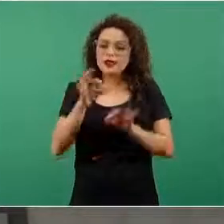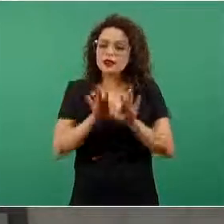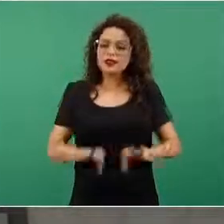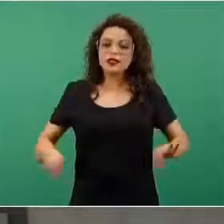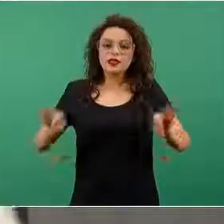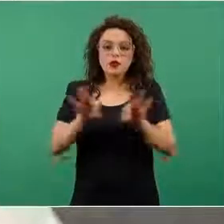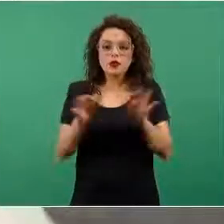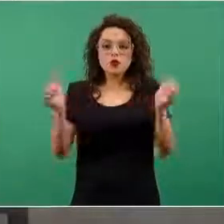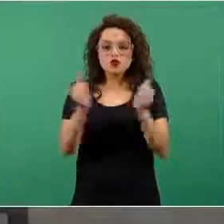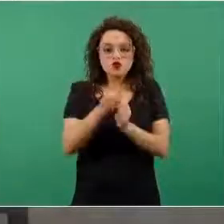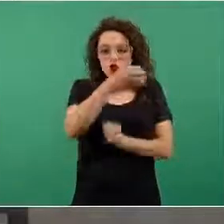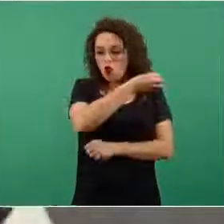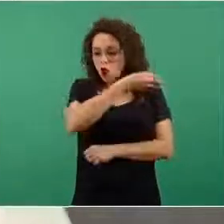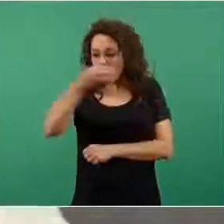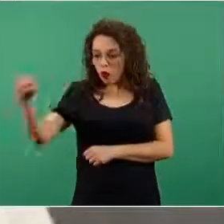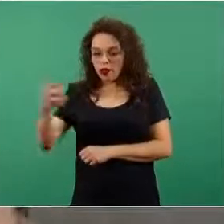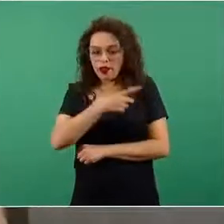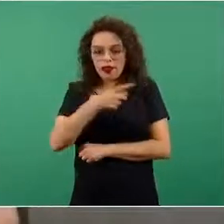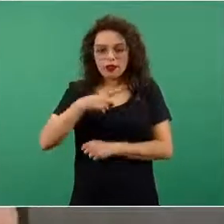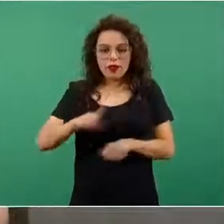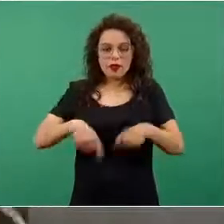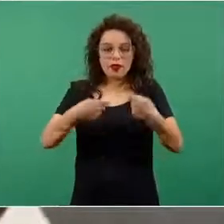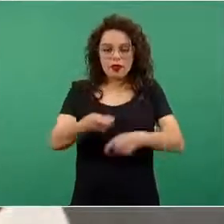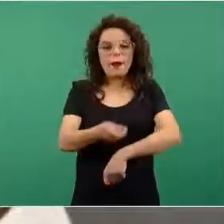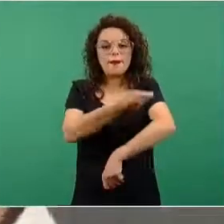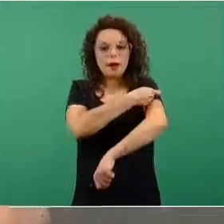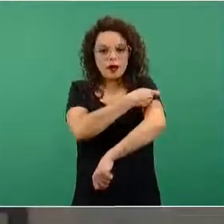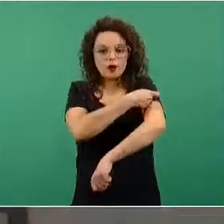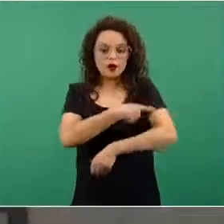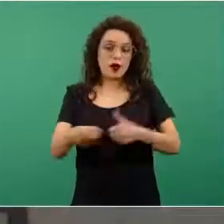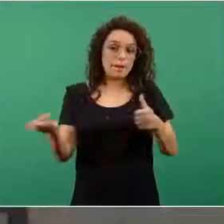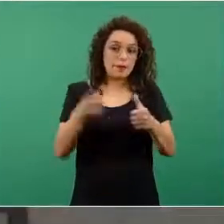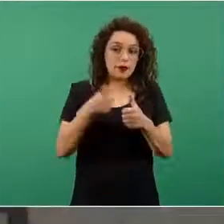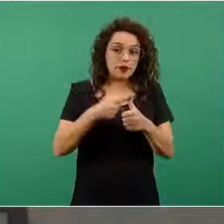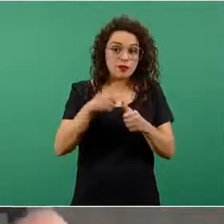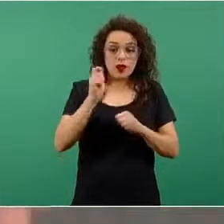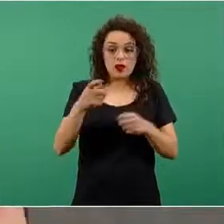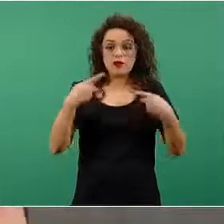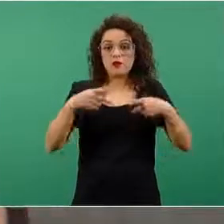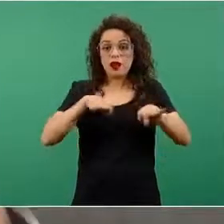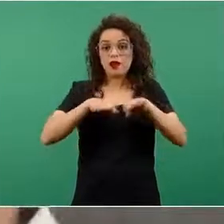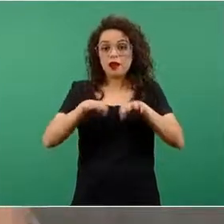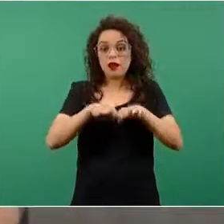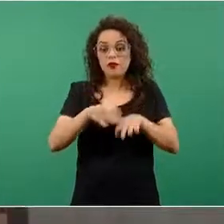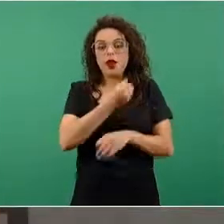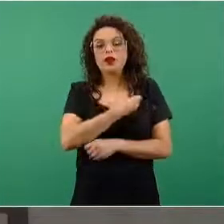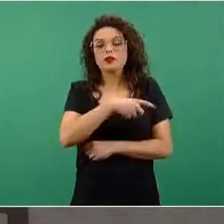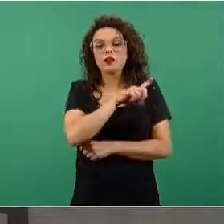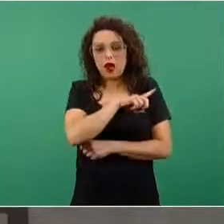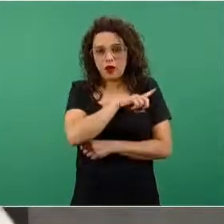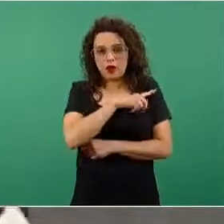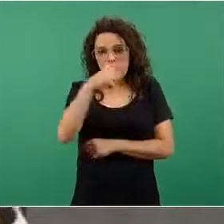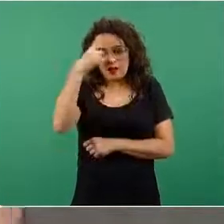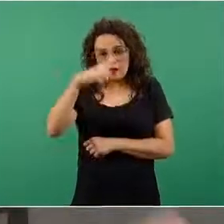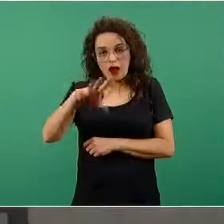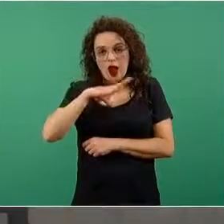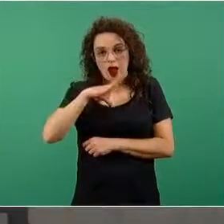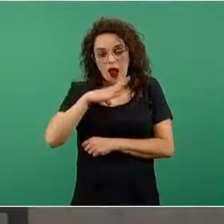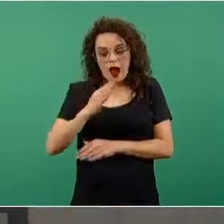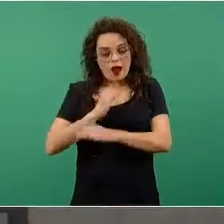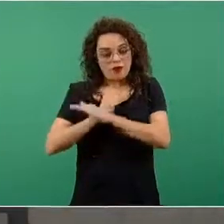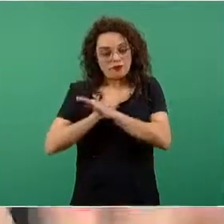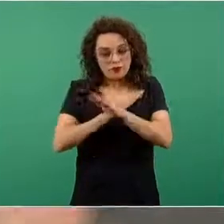ordenadamente vacunando. En primer lugar, a las personas profesionales de la salud, para que estén protegidas quienes